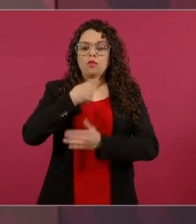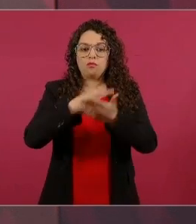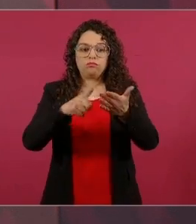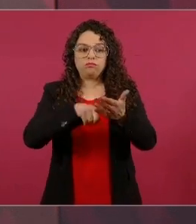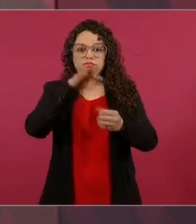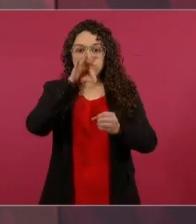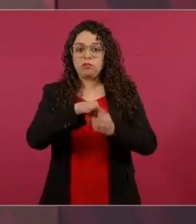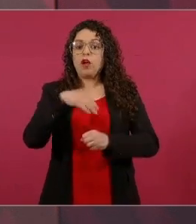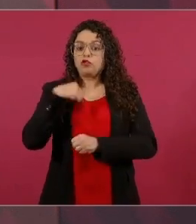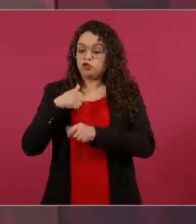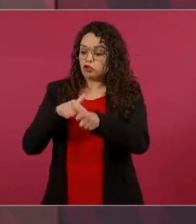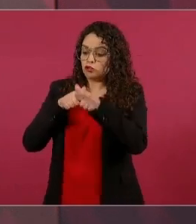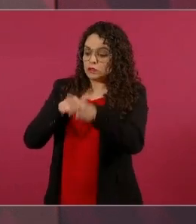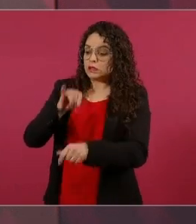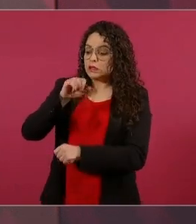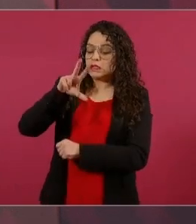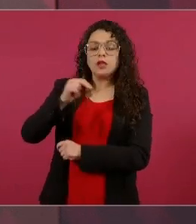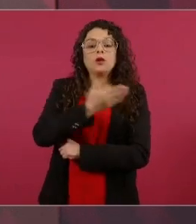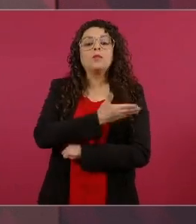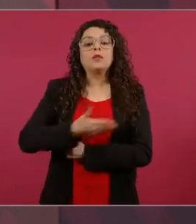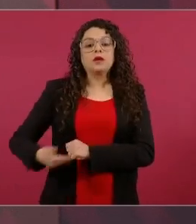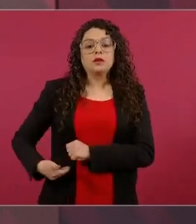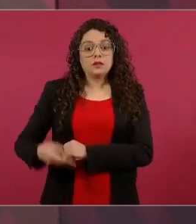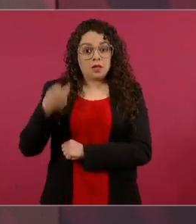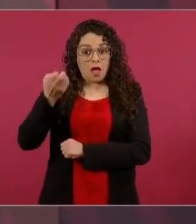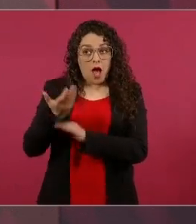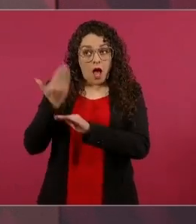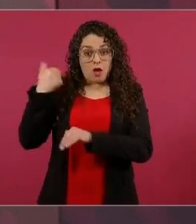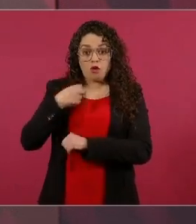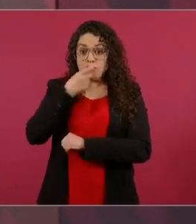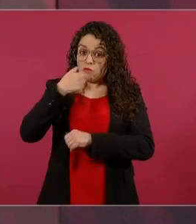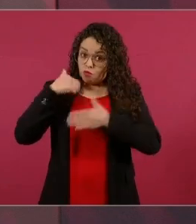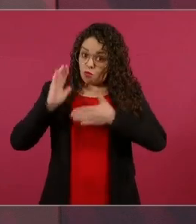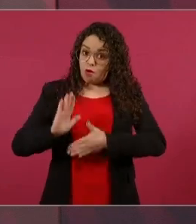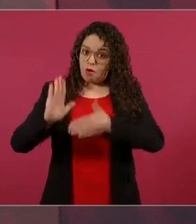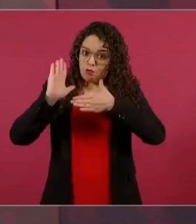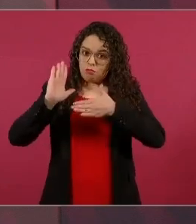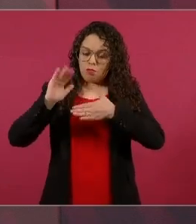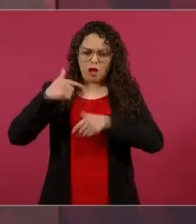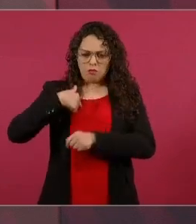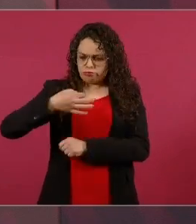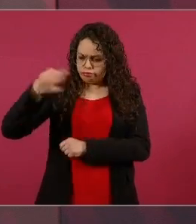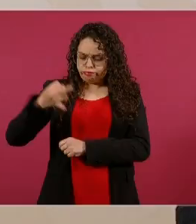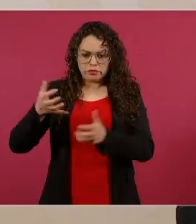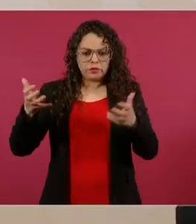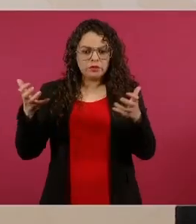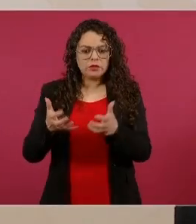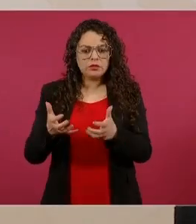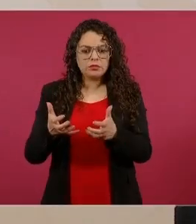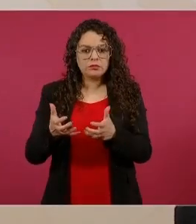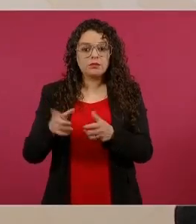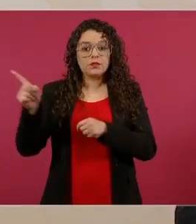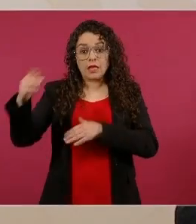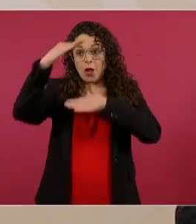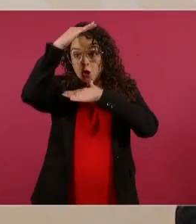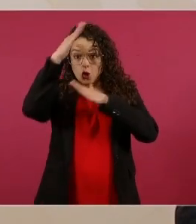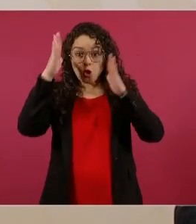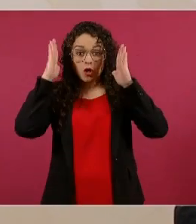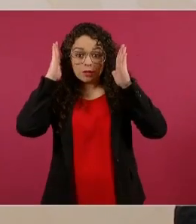fue mi compromiso y cumplí conservadores llamaron a no